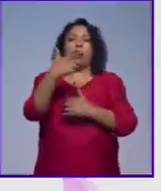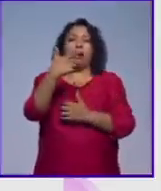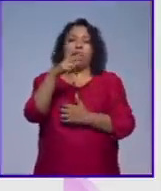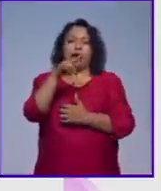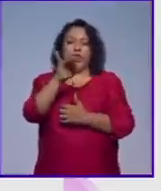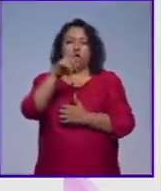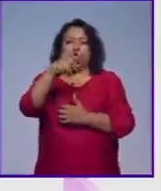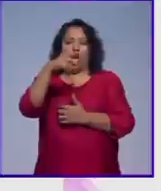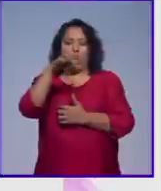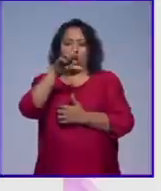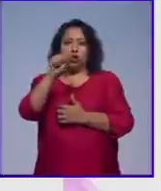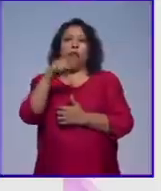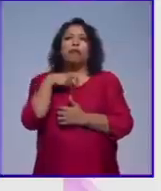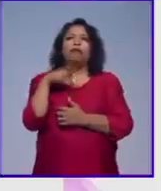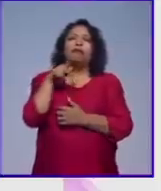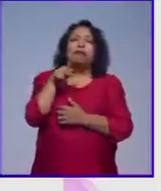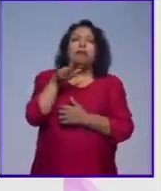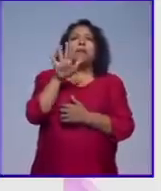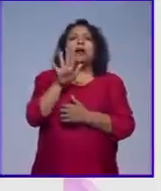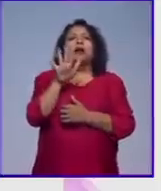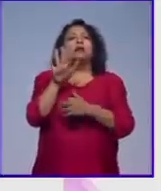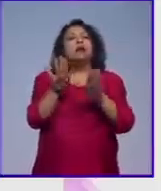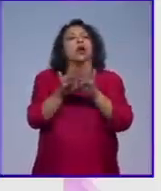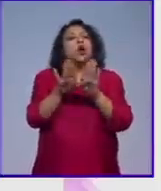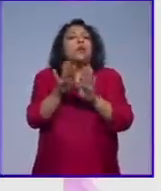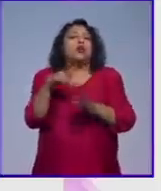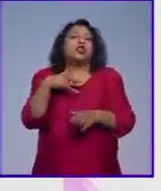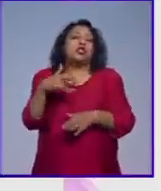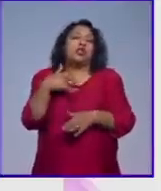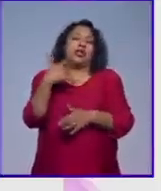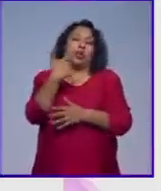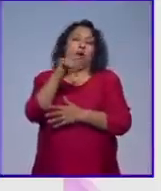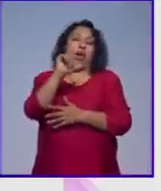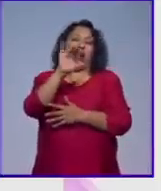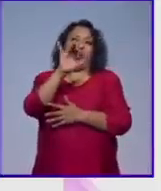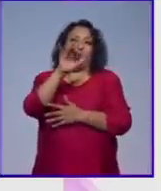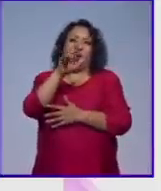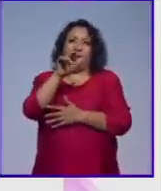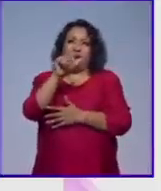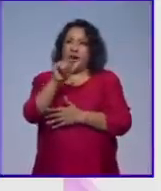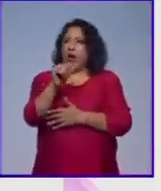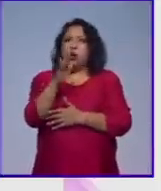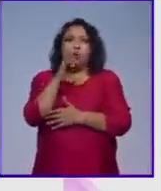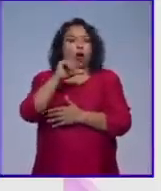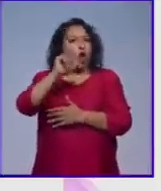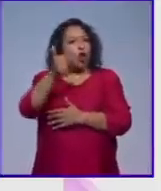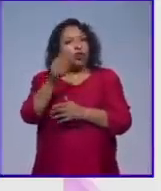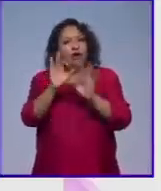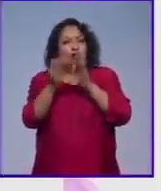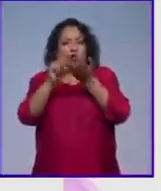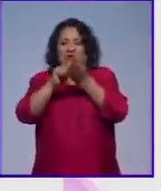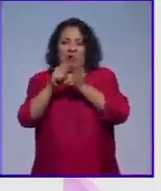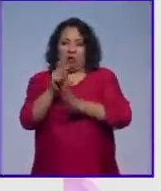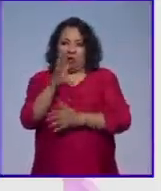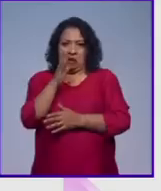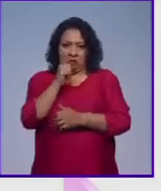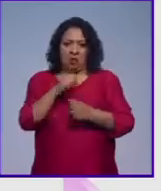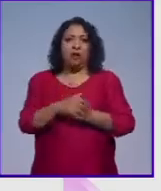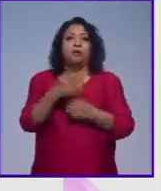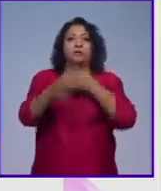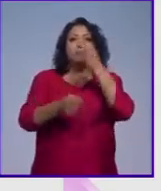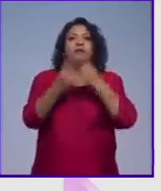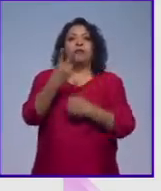y emula algunos efectos que yo conseguí en la acuarela y que no se pueden conseguir en otras técnicas. Noticias